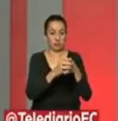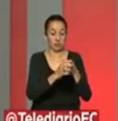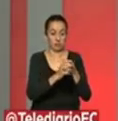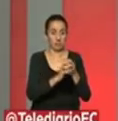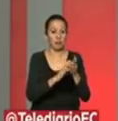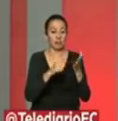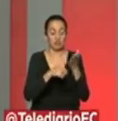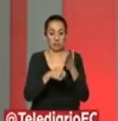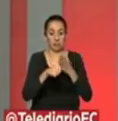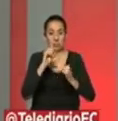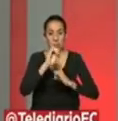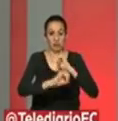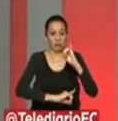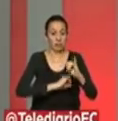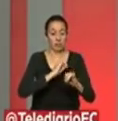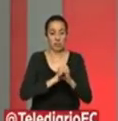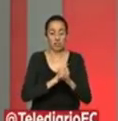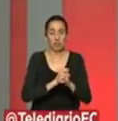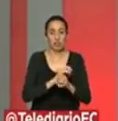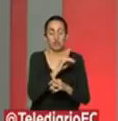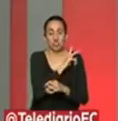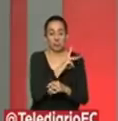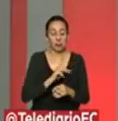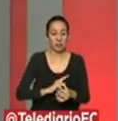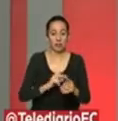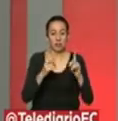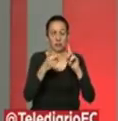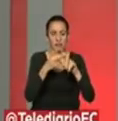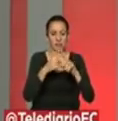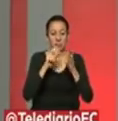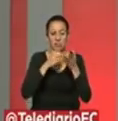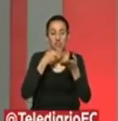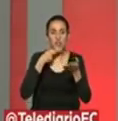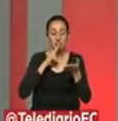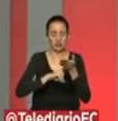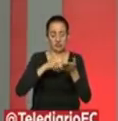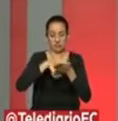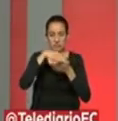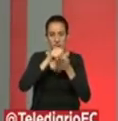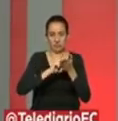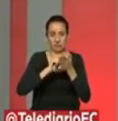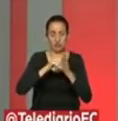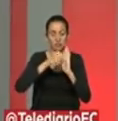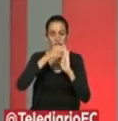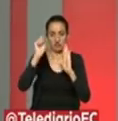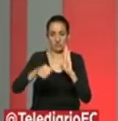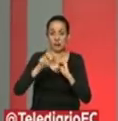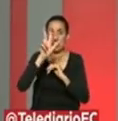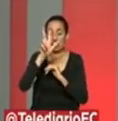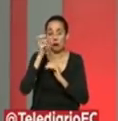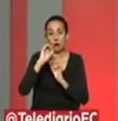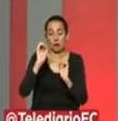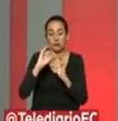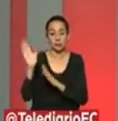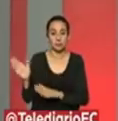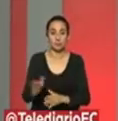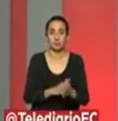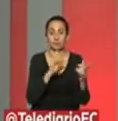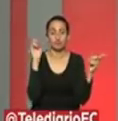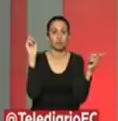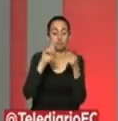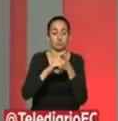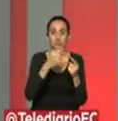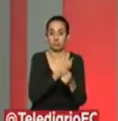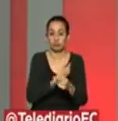puede dar por 3 vías, ya sea personalmente, la segunda por escrito a través de un abogado, o la tercera, como se lo hizo con el expresidente